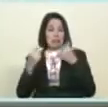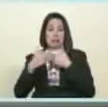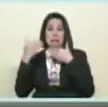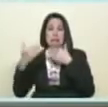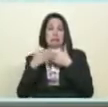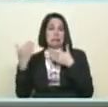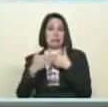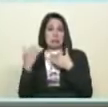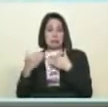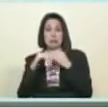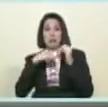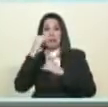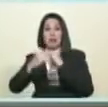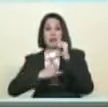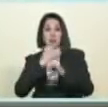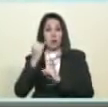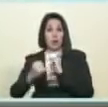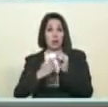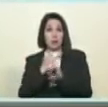internacional.